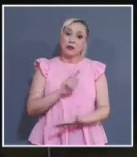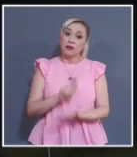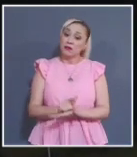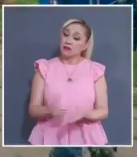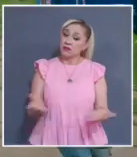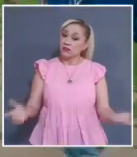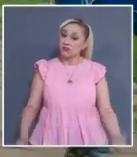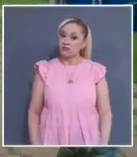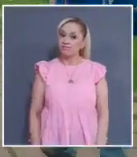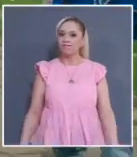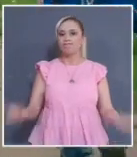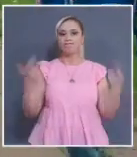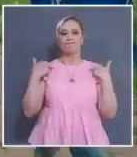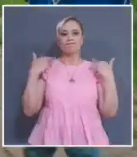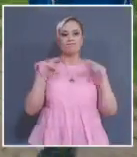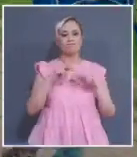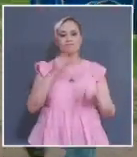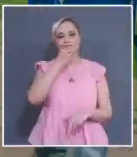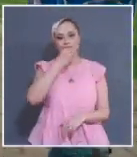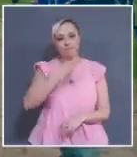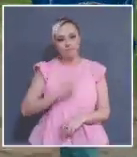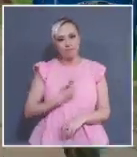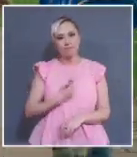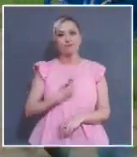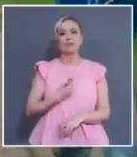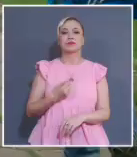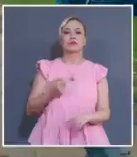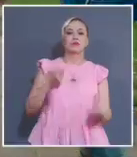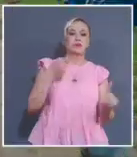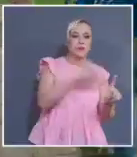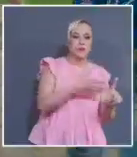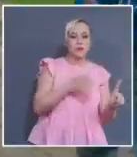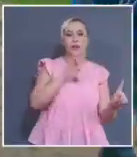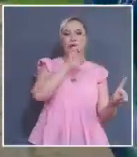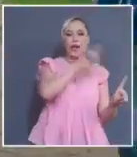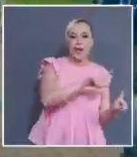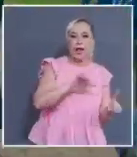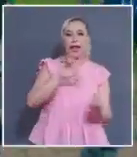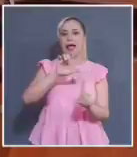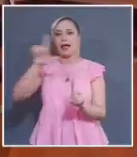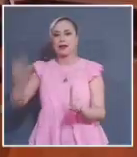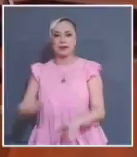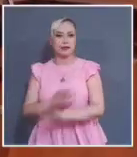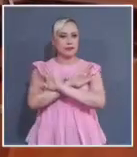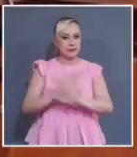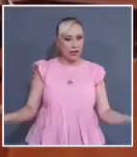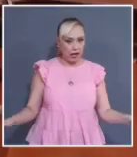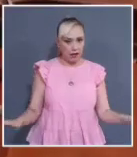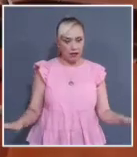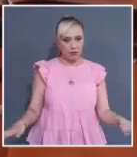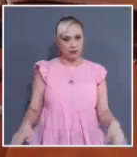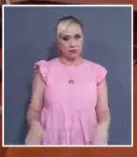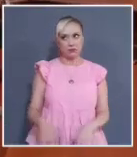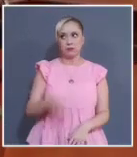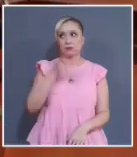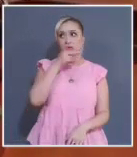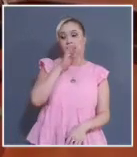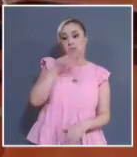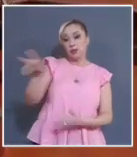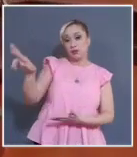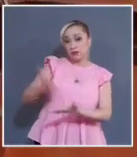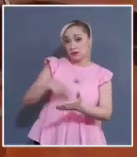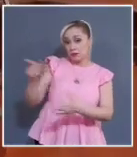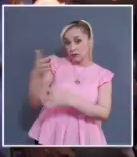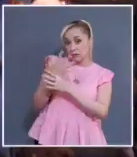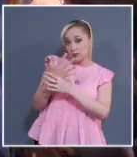verán obligados a usar pronombres y nombres adecuados al género designado al nacer del estudiante, a menos que los padres firmen lo contrario, se debatirá en